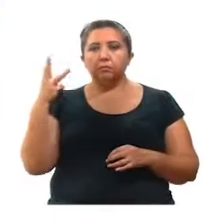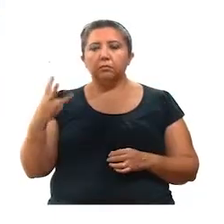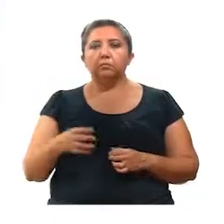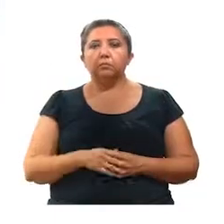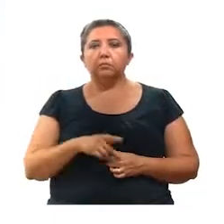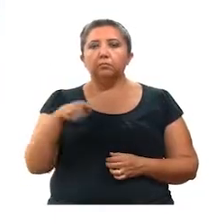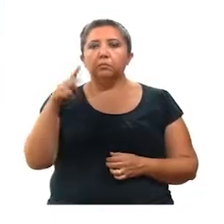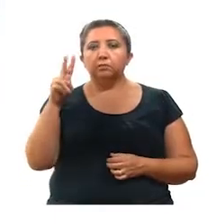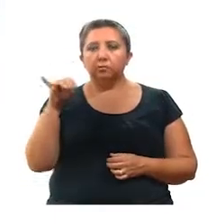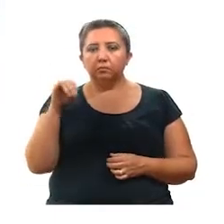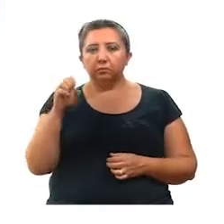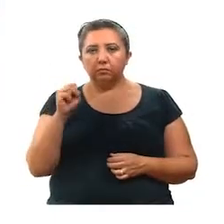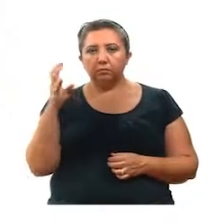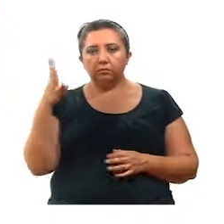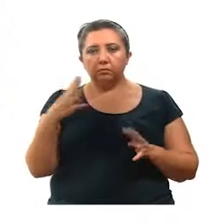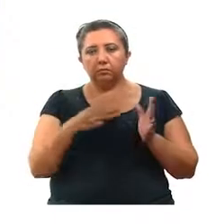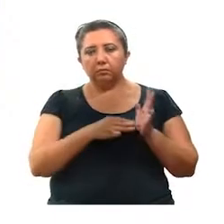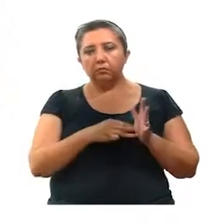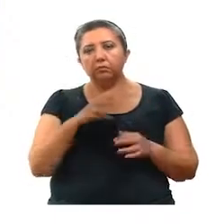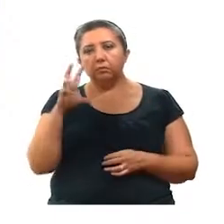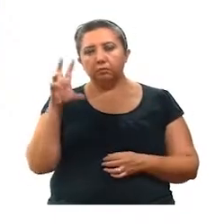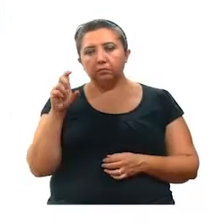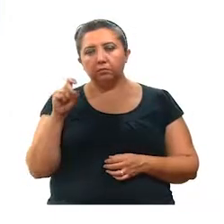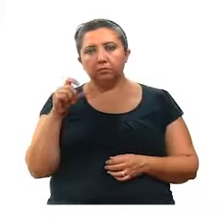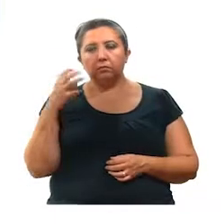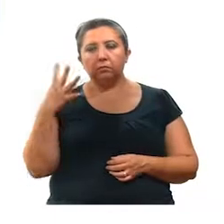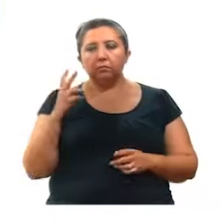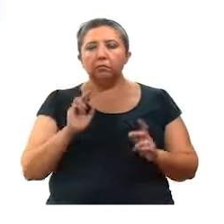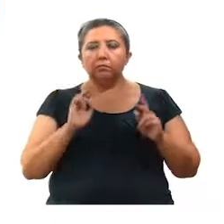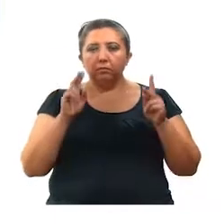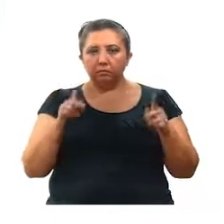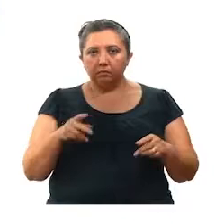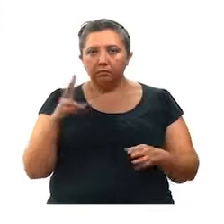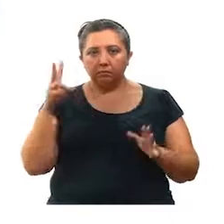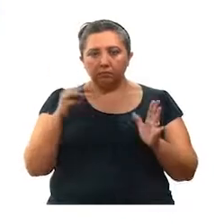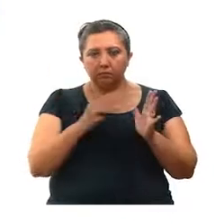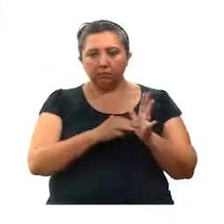4.823, Canacín, 4.034, Progreso,